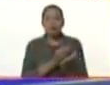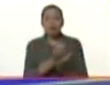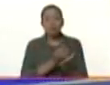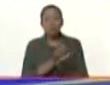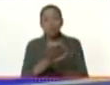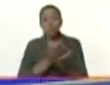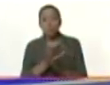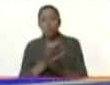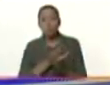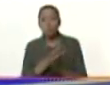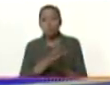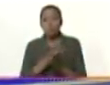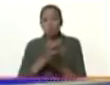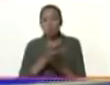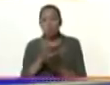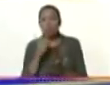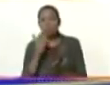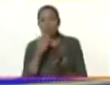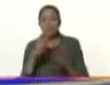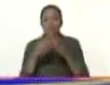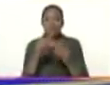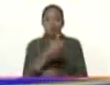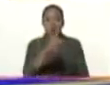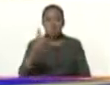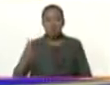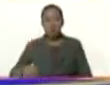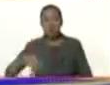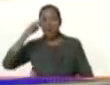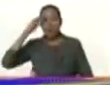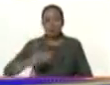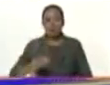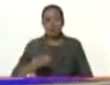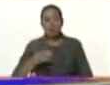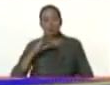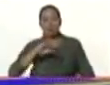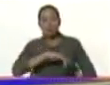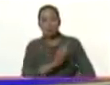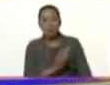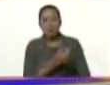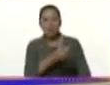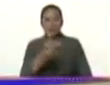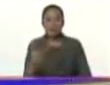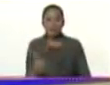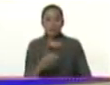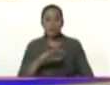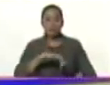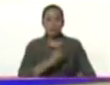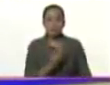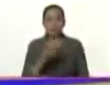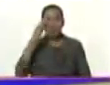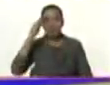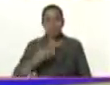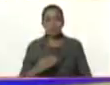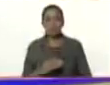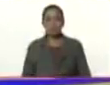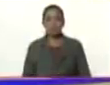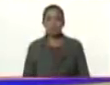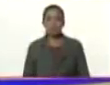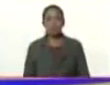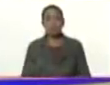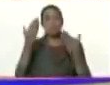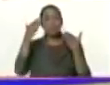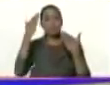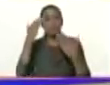Militar Bolivariana. A todos los cadetes, a todas las cadetes de la Universidad Militar, mi